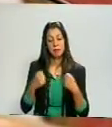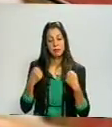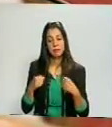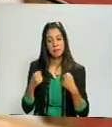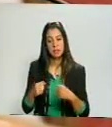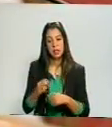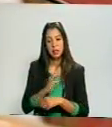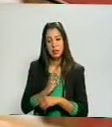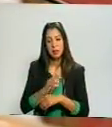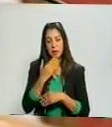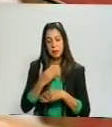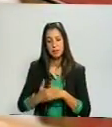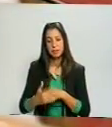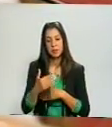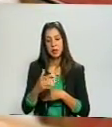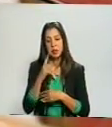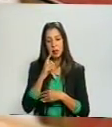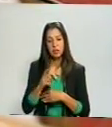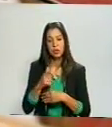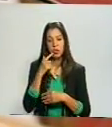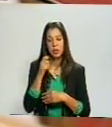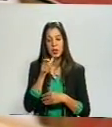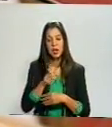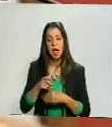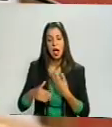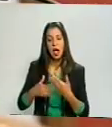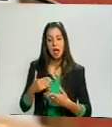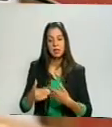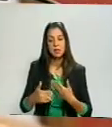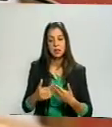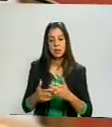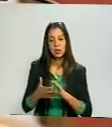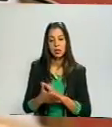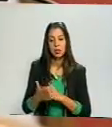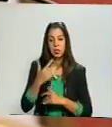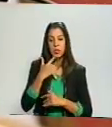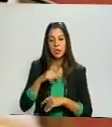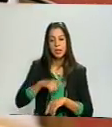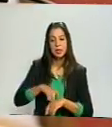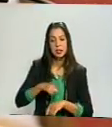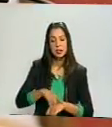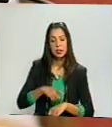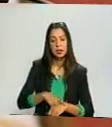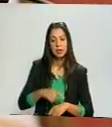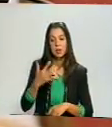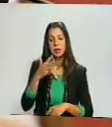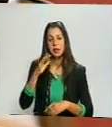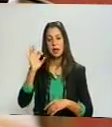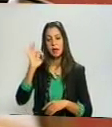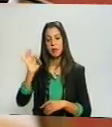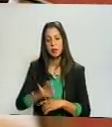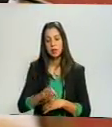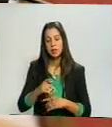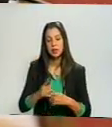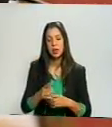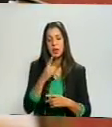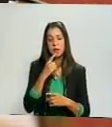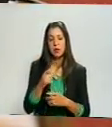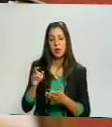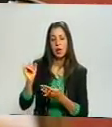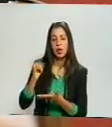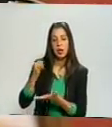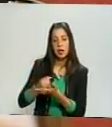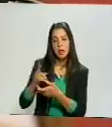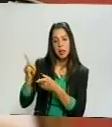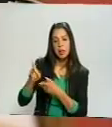inmediato siguiente a aquel en el que se genera el hecho imponible el 100% de la diferencia del impuesto que le hubiese